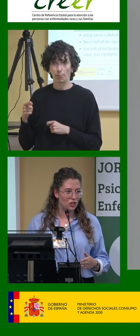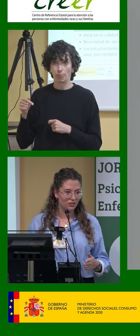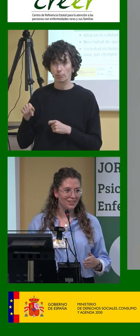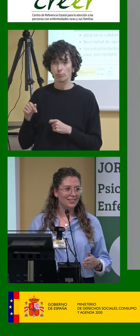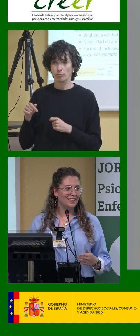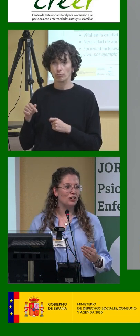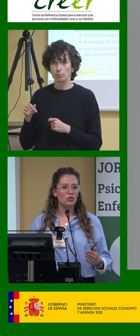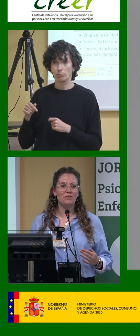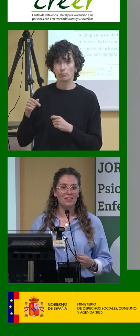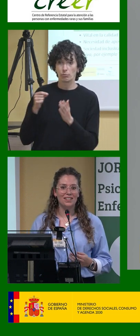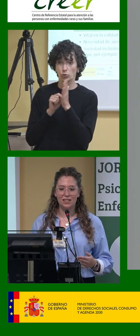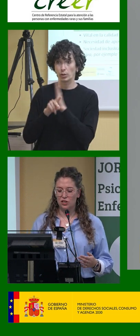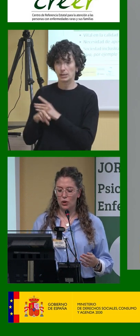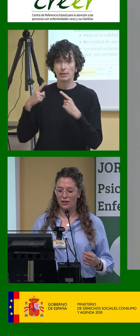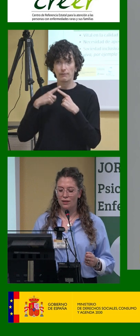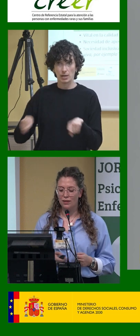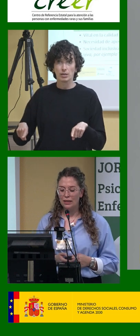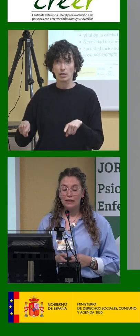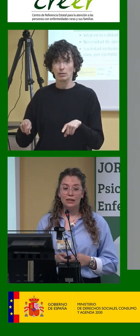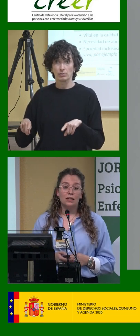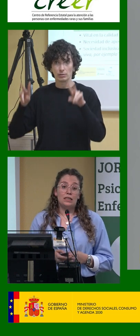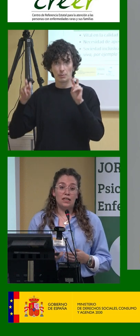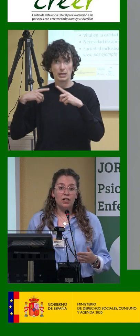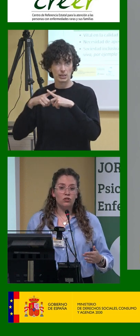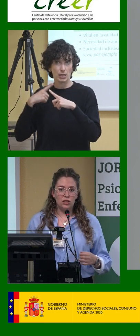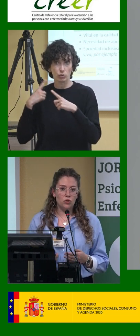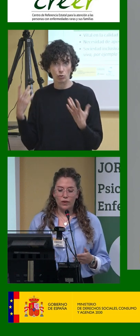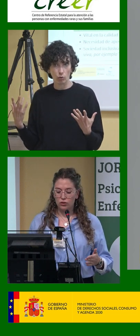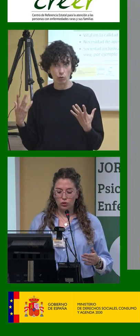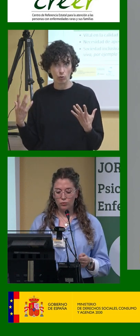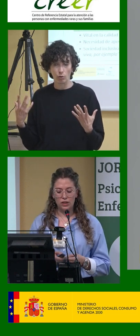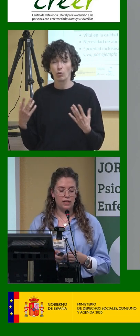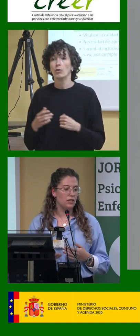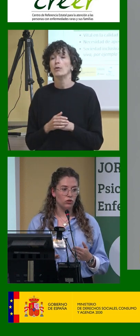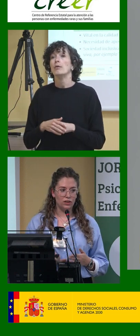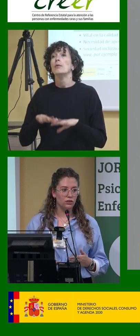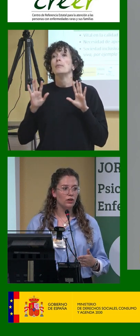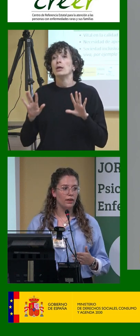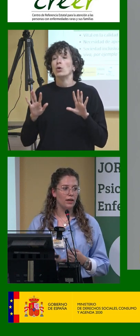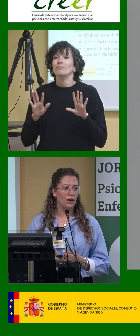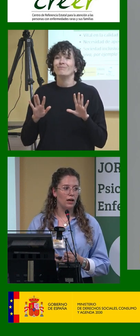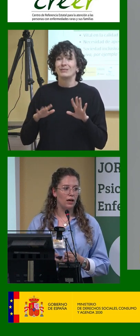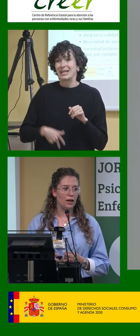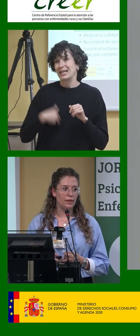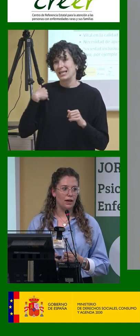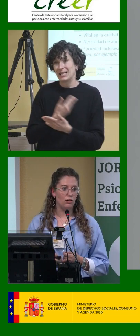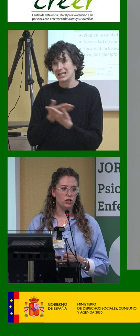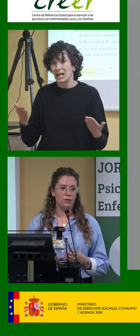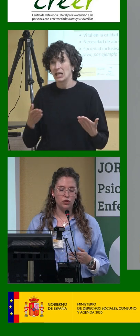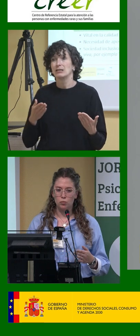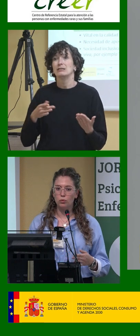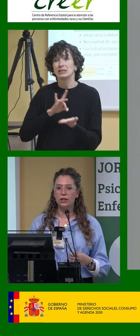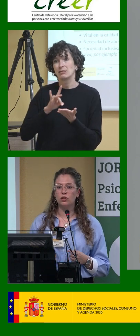diferente visión de cómo se vive esta sexualidad. Sin embargo, sí que es un factor común ese descontento hacia